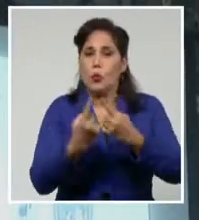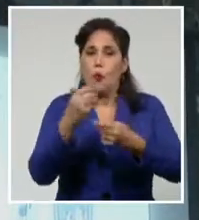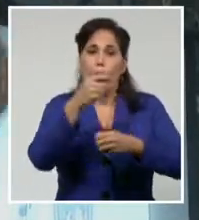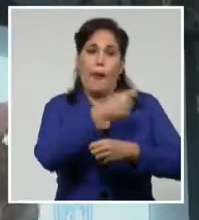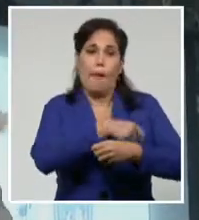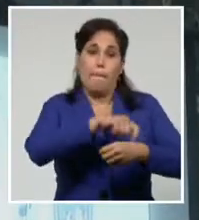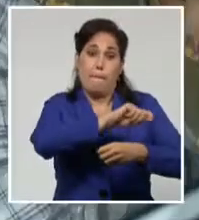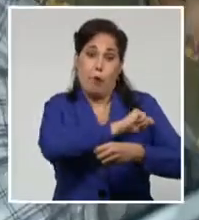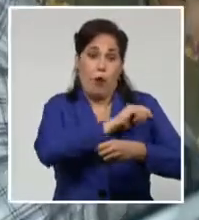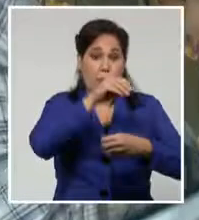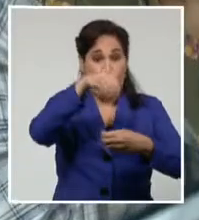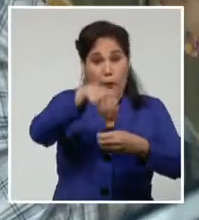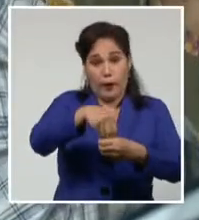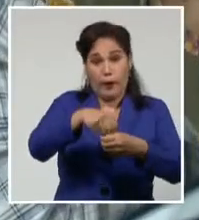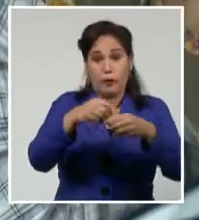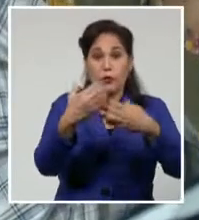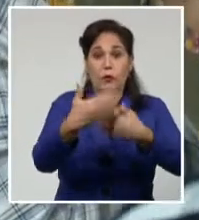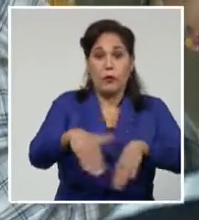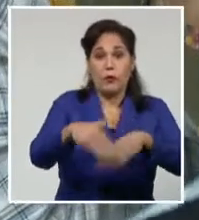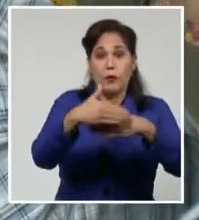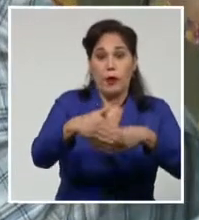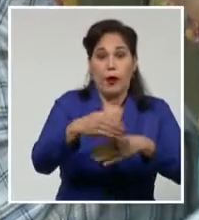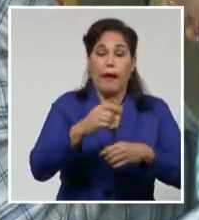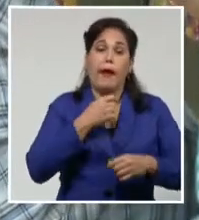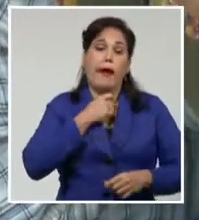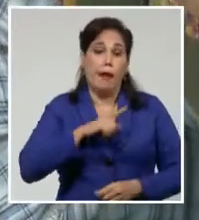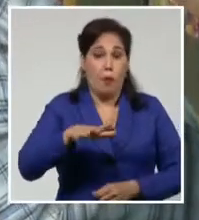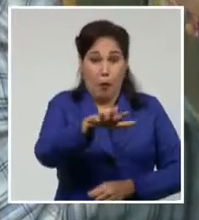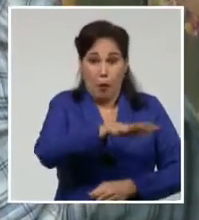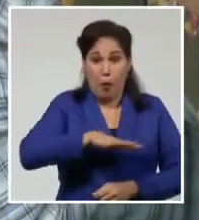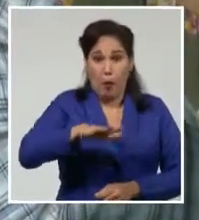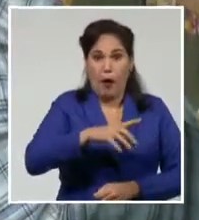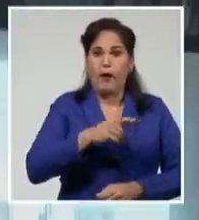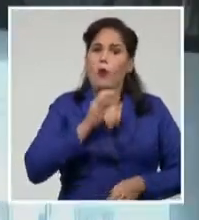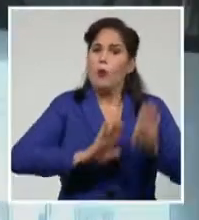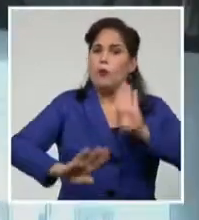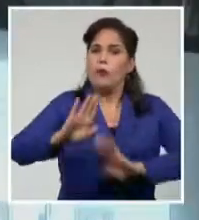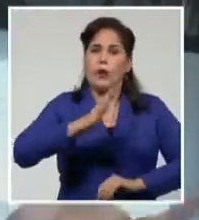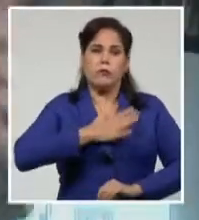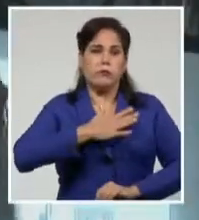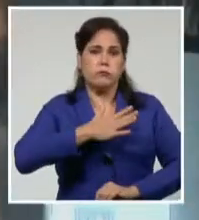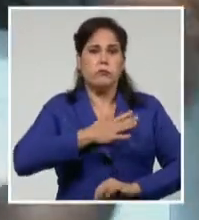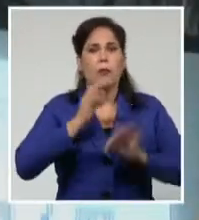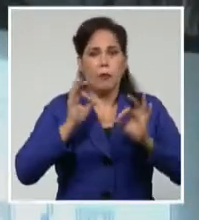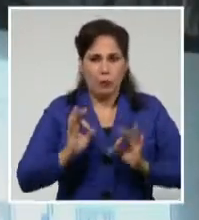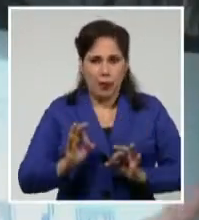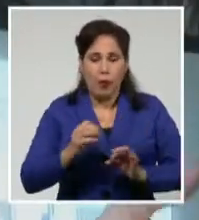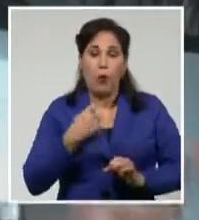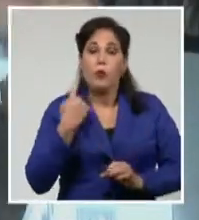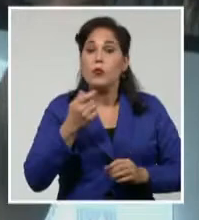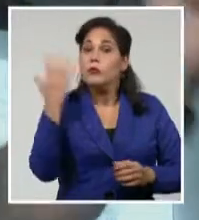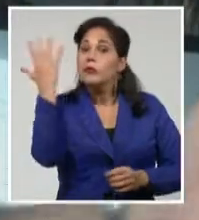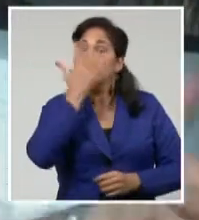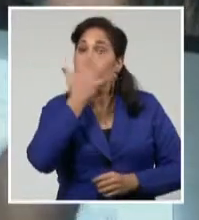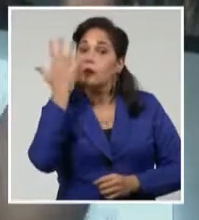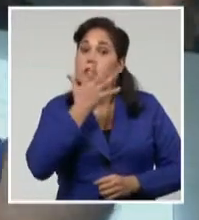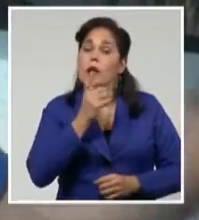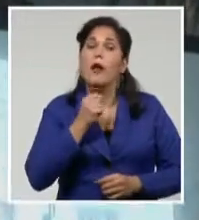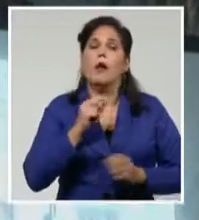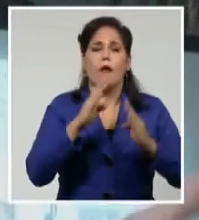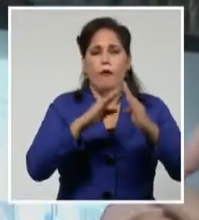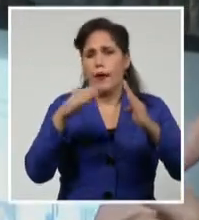elementos inescrupulosos. El barrio nuestro lo tenemos que defender nosotros. ¿Y quiénes somos nosotros? Los